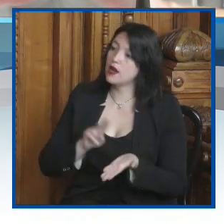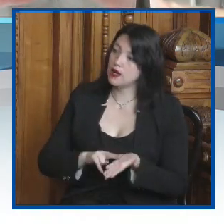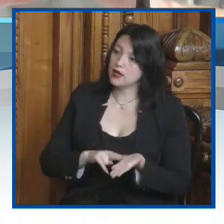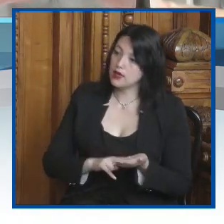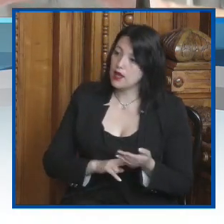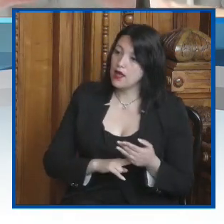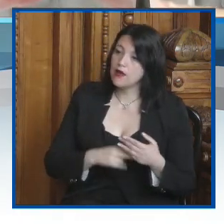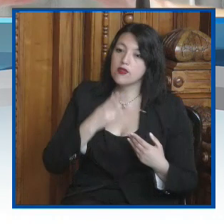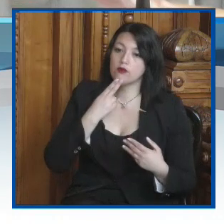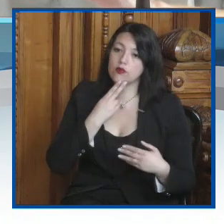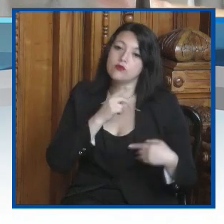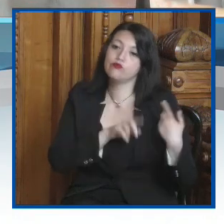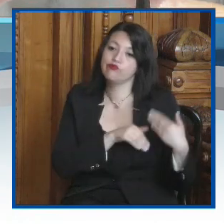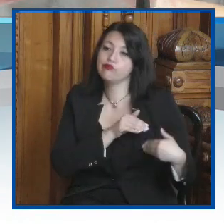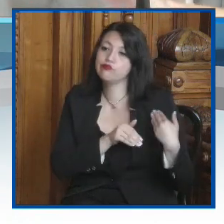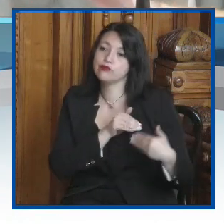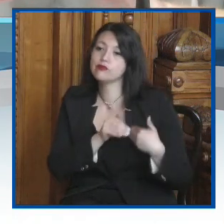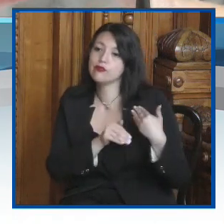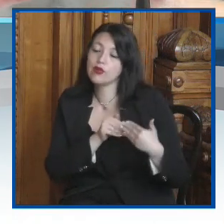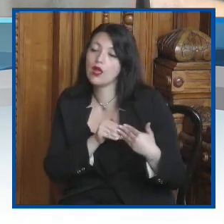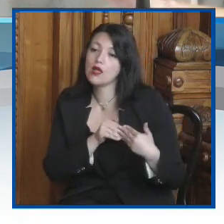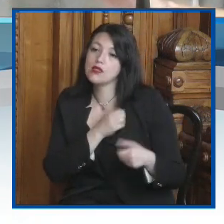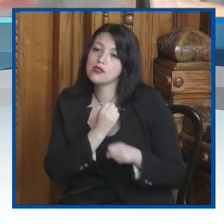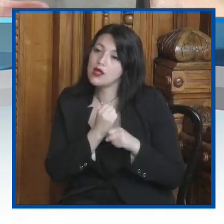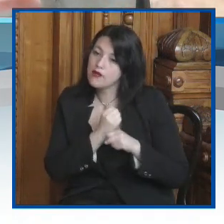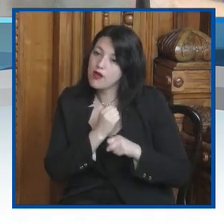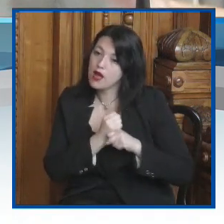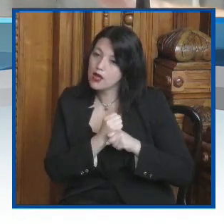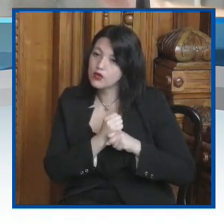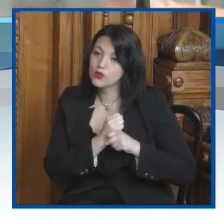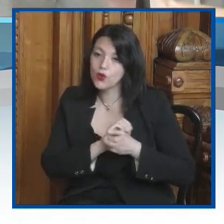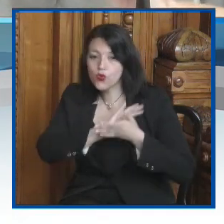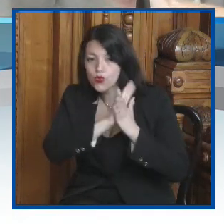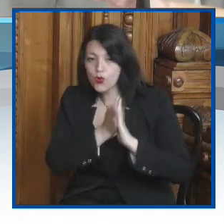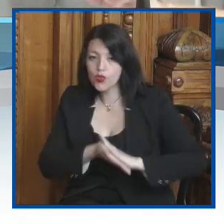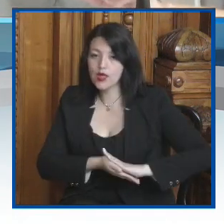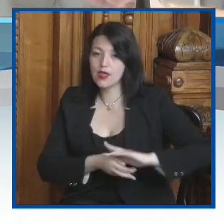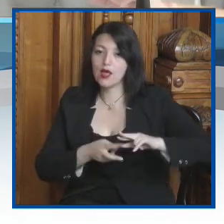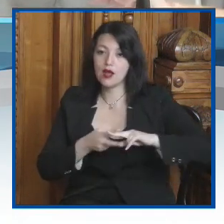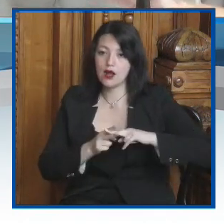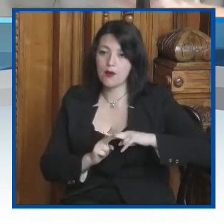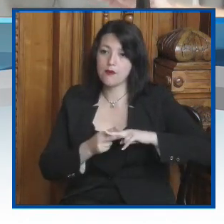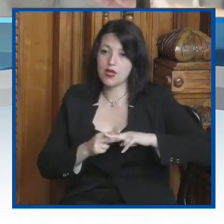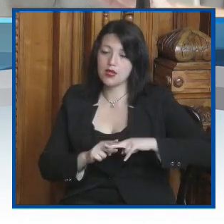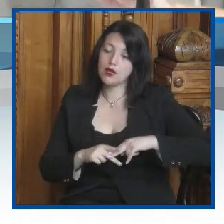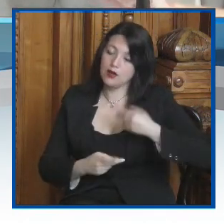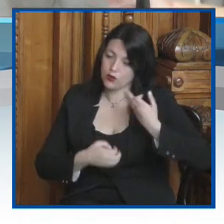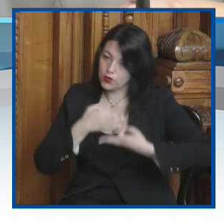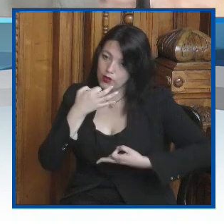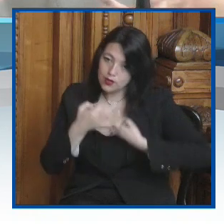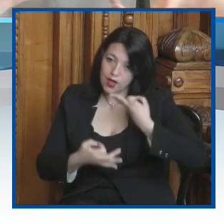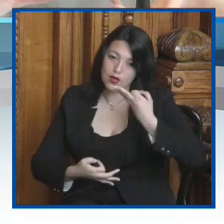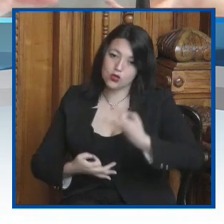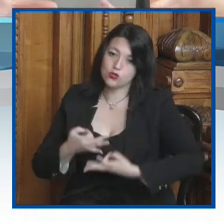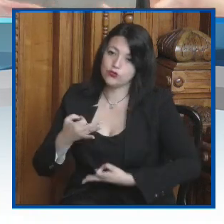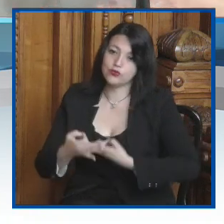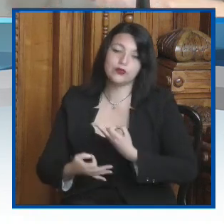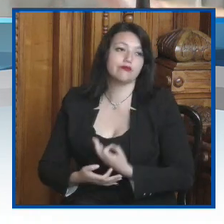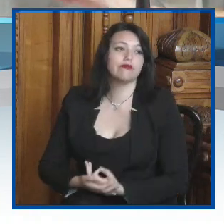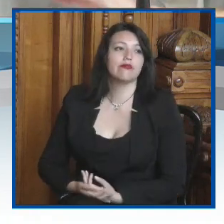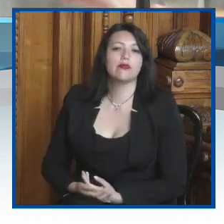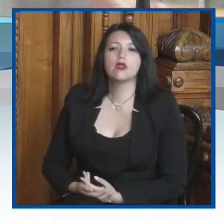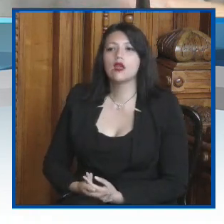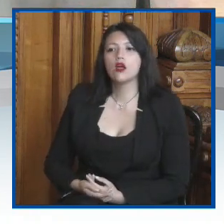venimos trabajando y pensando con todas estas herramientas que les voy contando. Como les decía, no